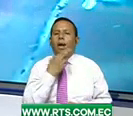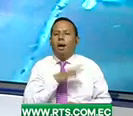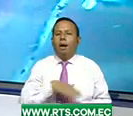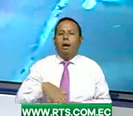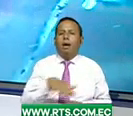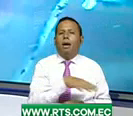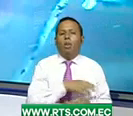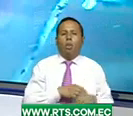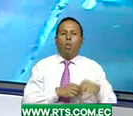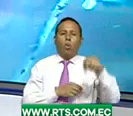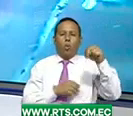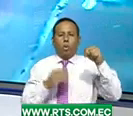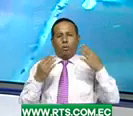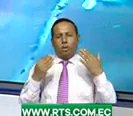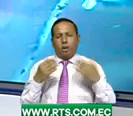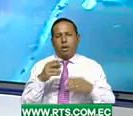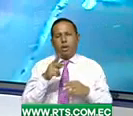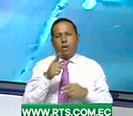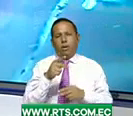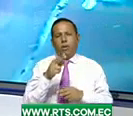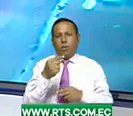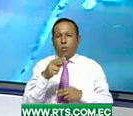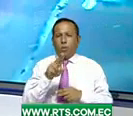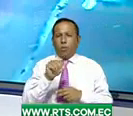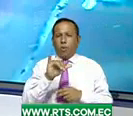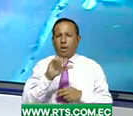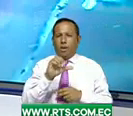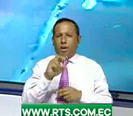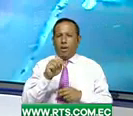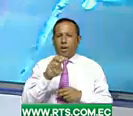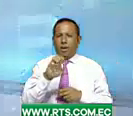Guayacanes, norte de Guayaquil. La policía investiga este hecho.